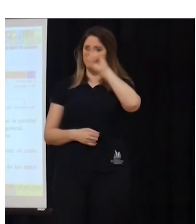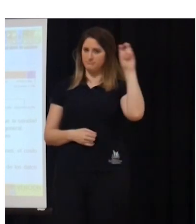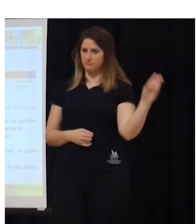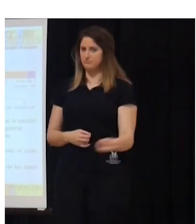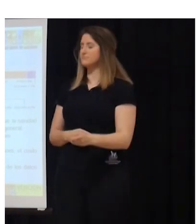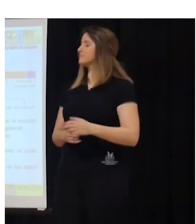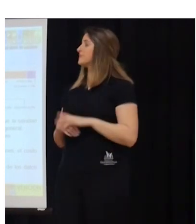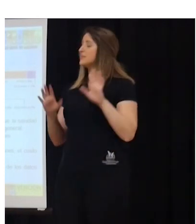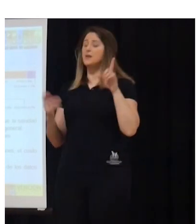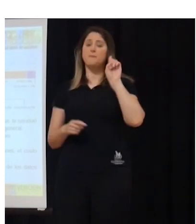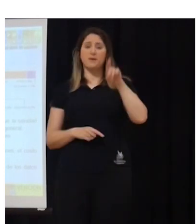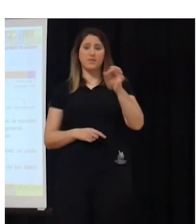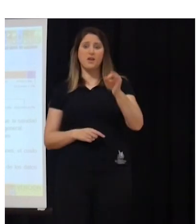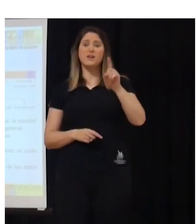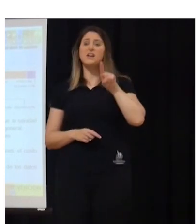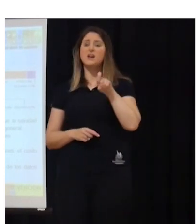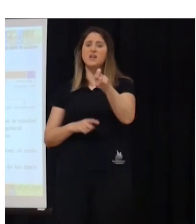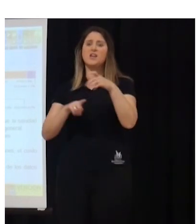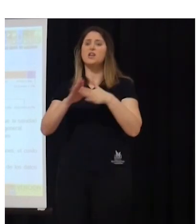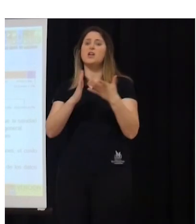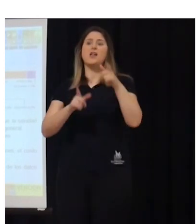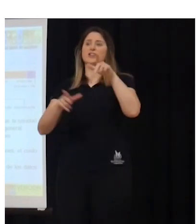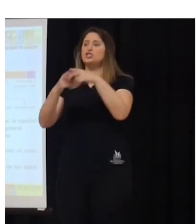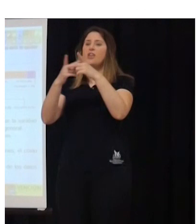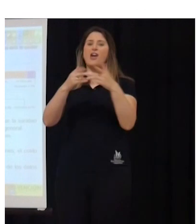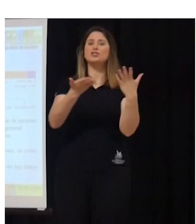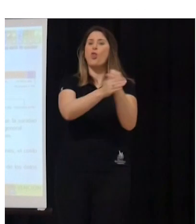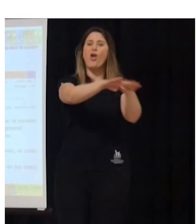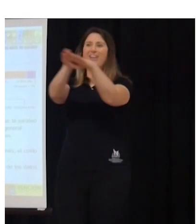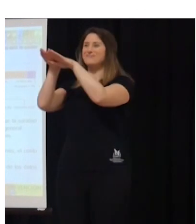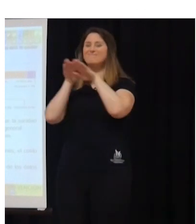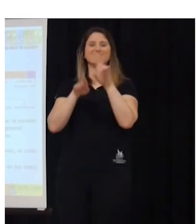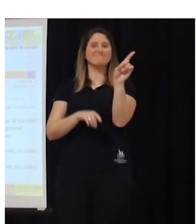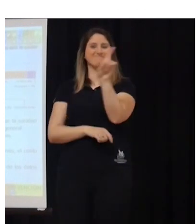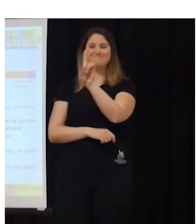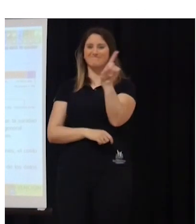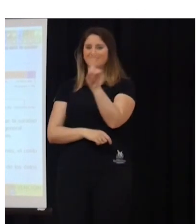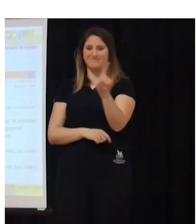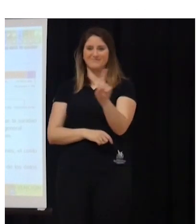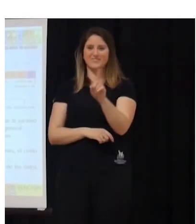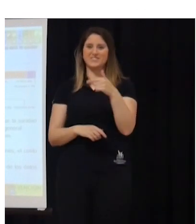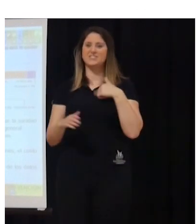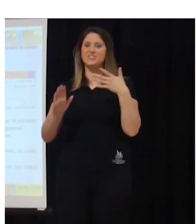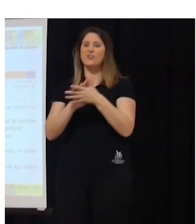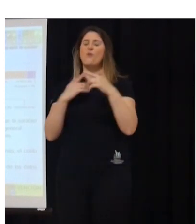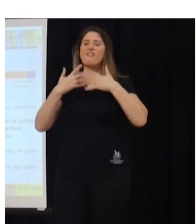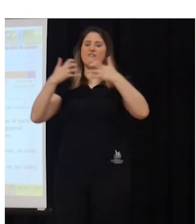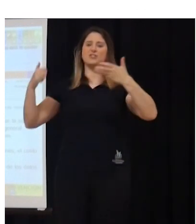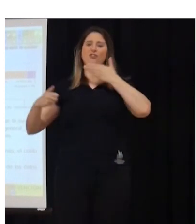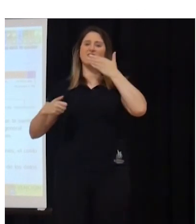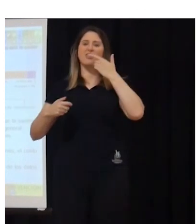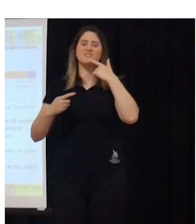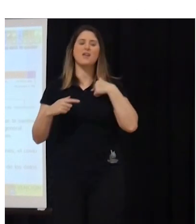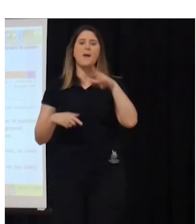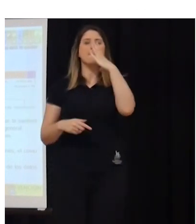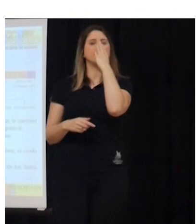Y es verdad que el cáncer afecta de manera desigual a las sociedades. Aquello de que a perro flaco todos son pulgas,